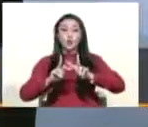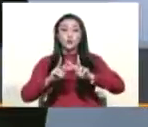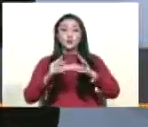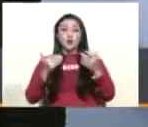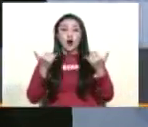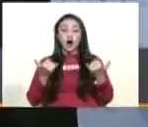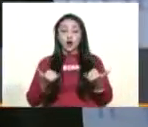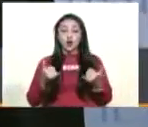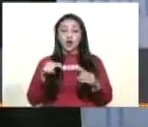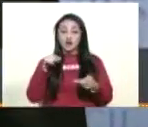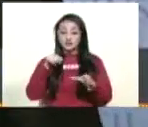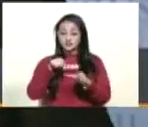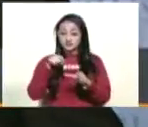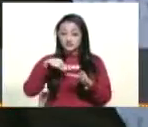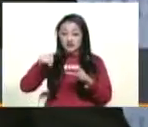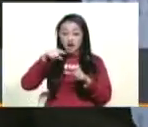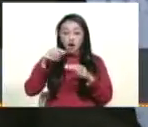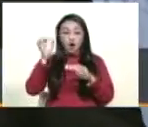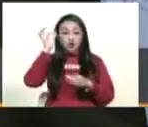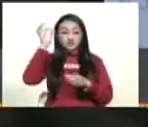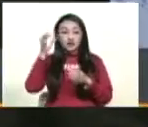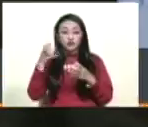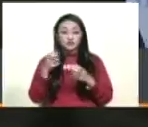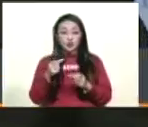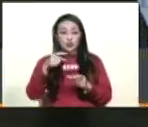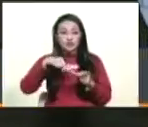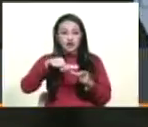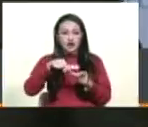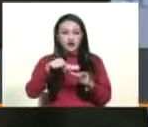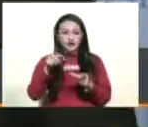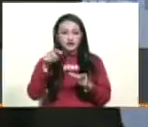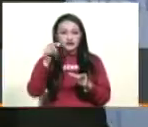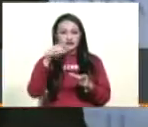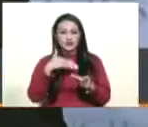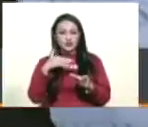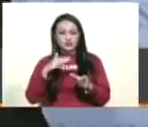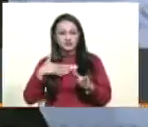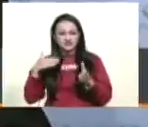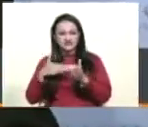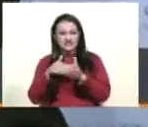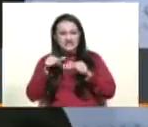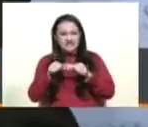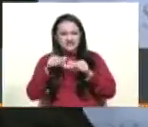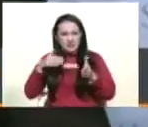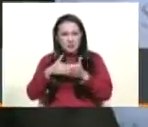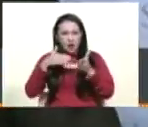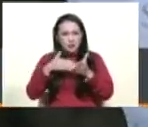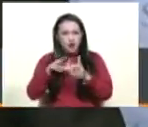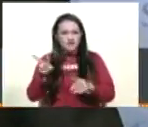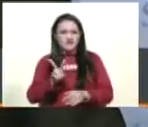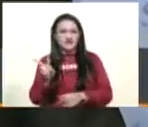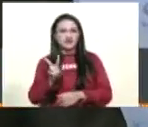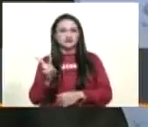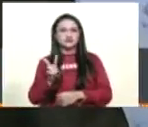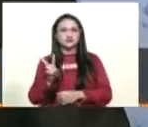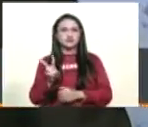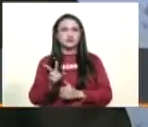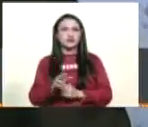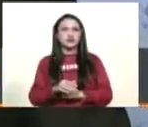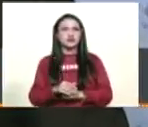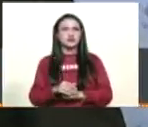un instrumento a través del Consejo de Seguridad de Estados Unidos para seguir sancionando a Venezuela y es un